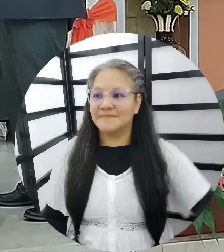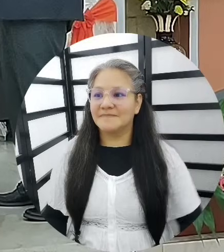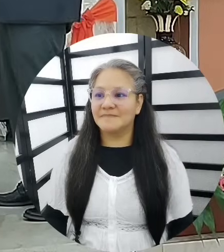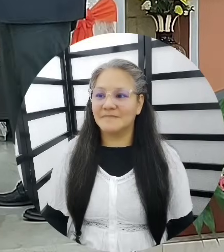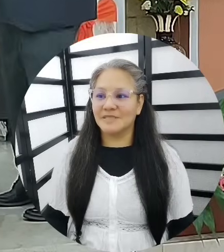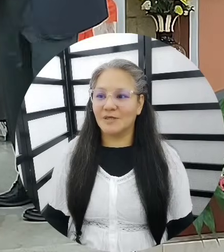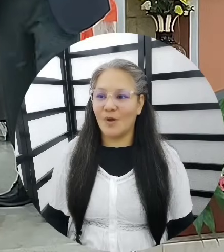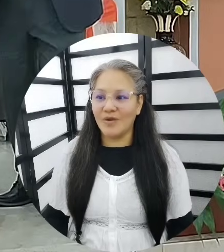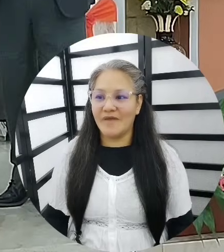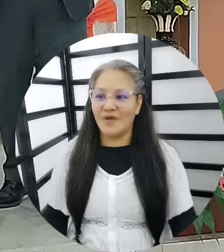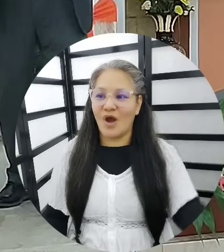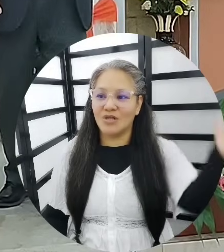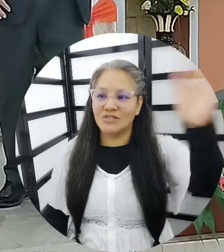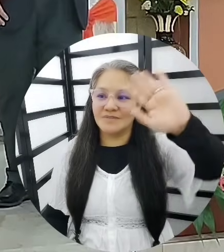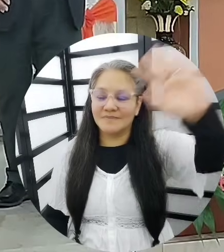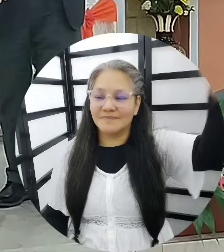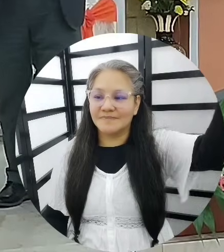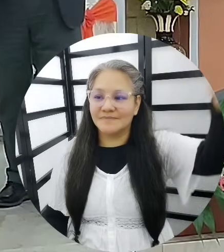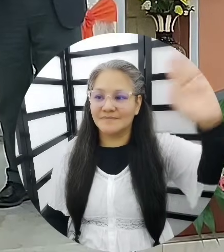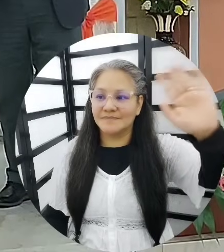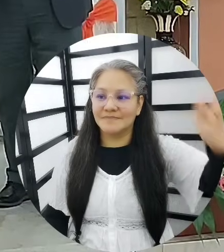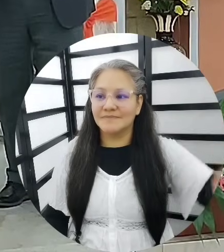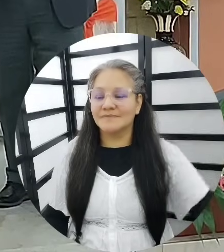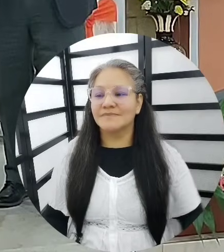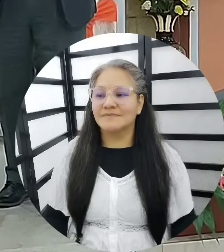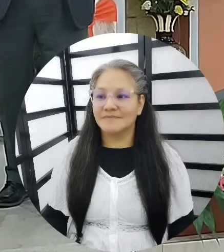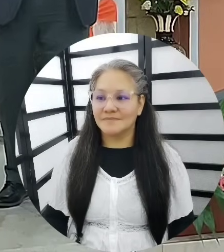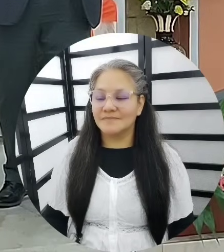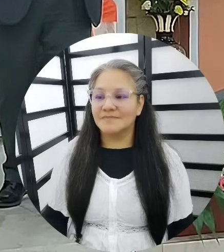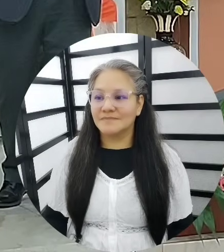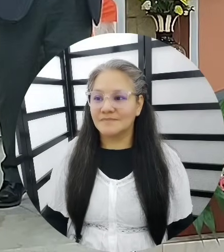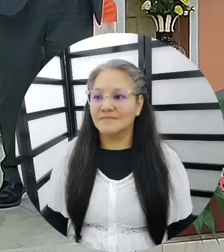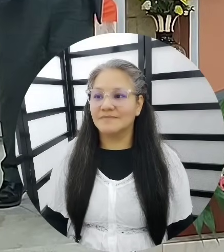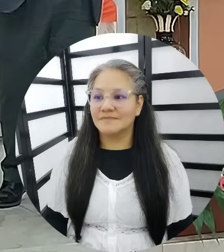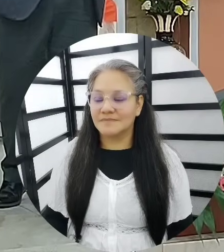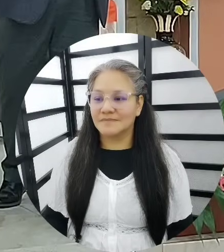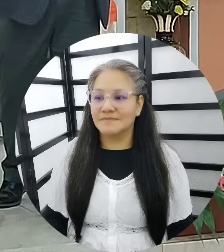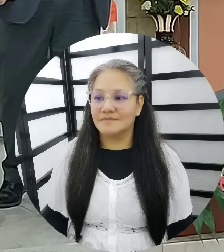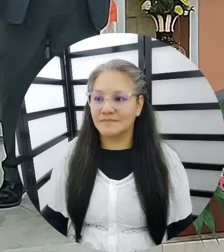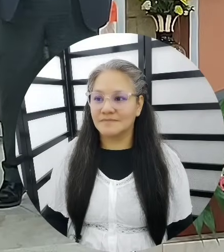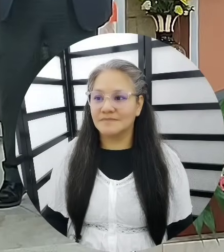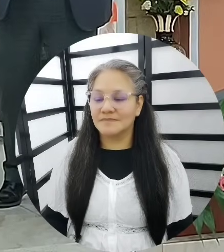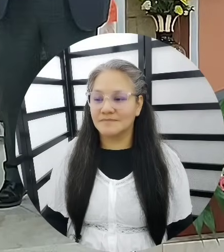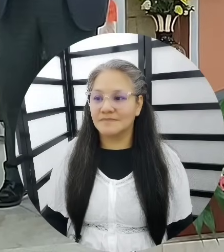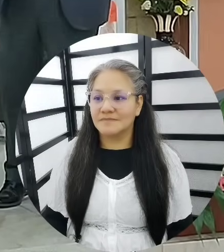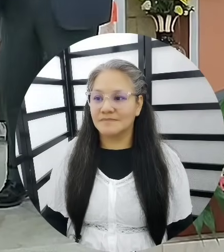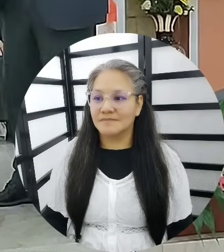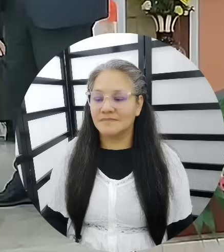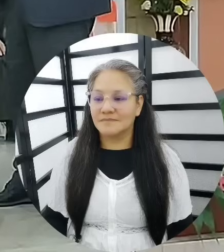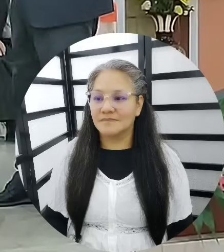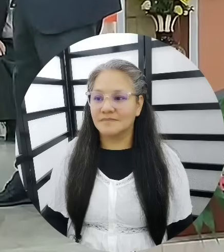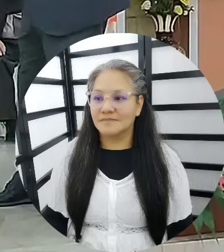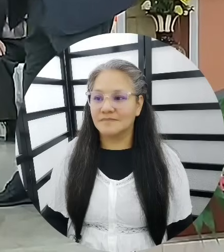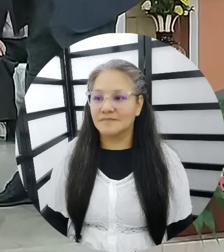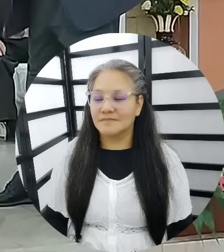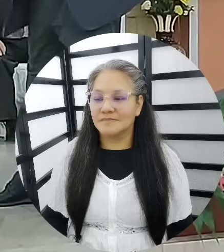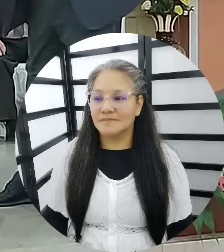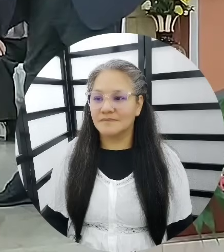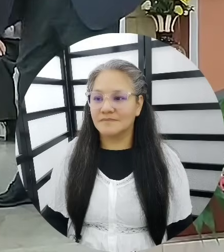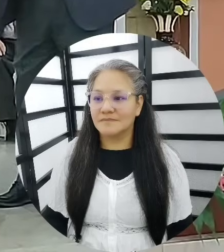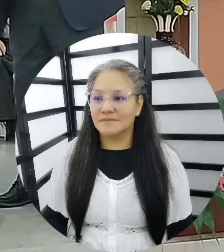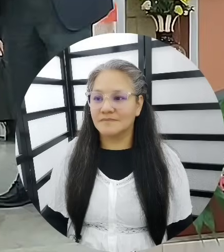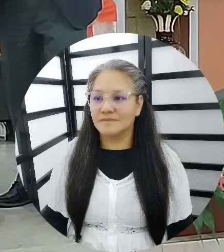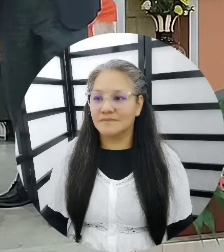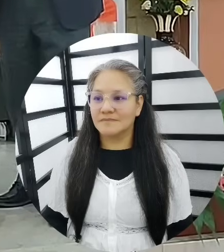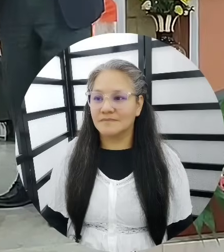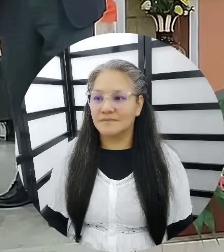el firmamento, y componía un himno. Tenía una inspiración especial. Pero mientras estuvo en